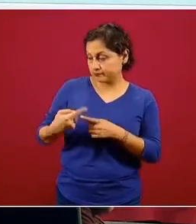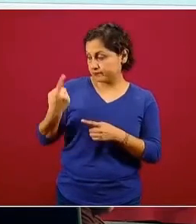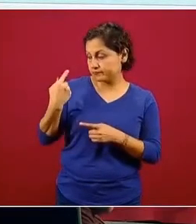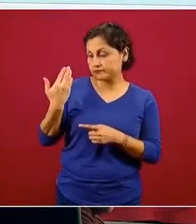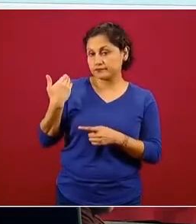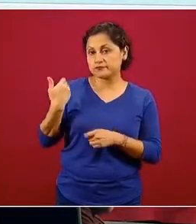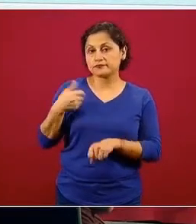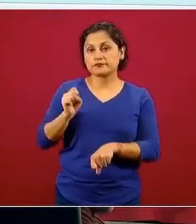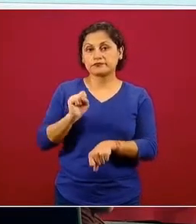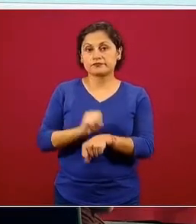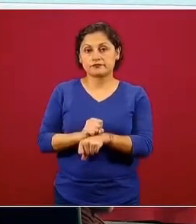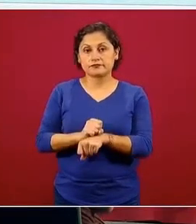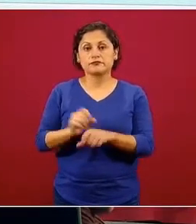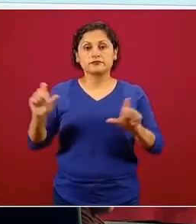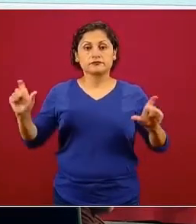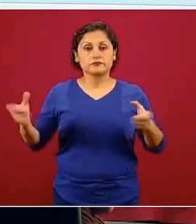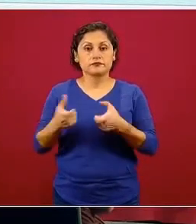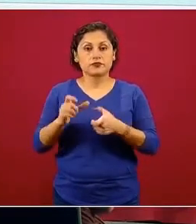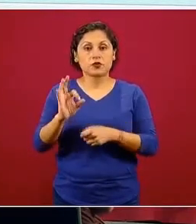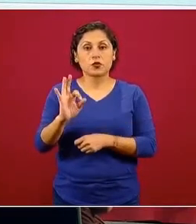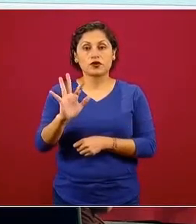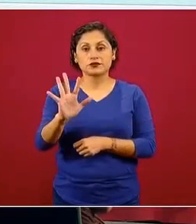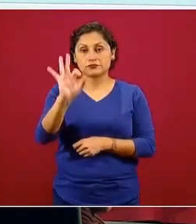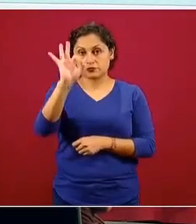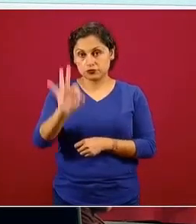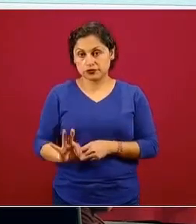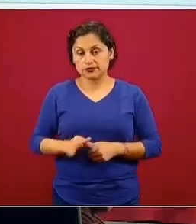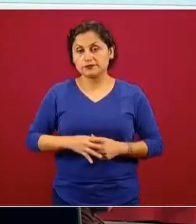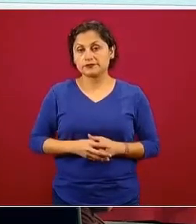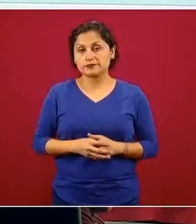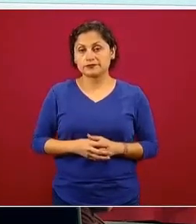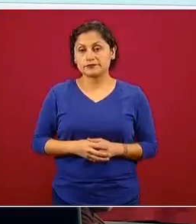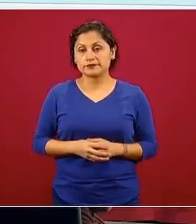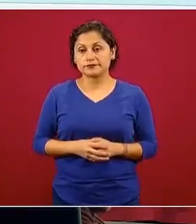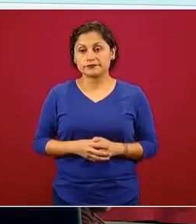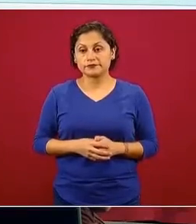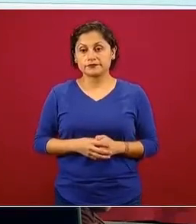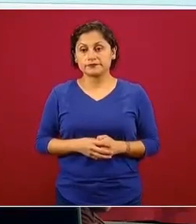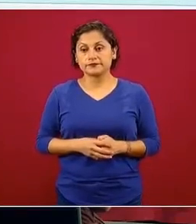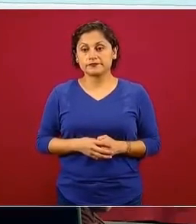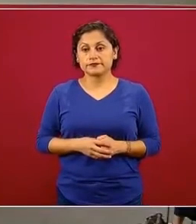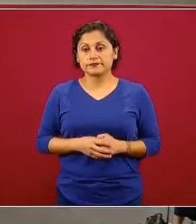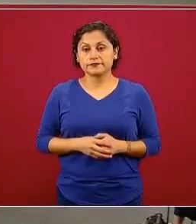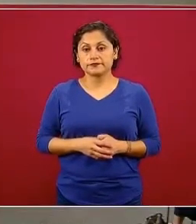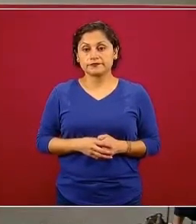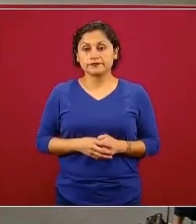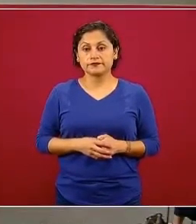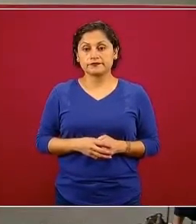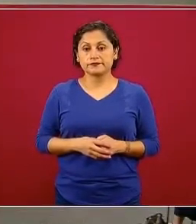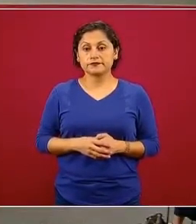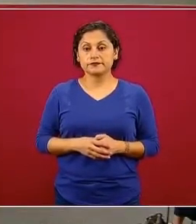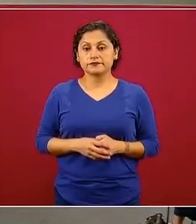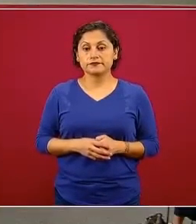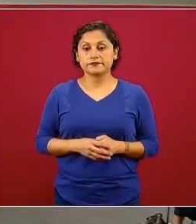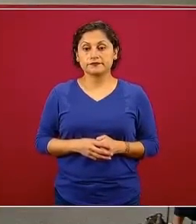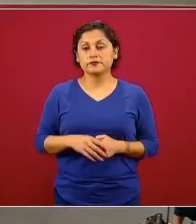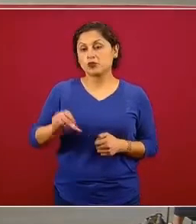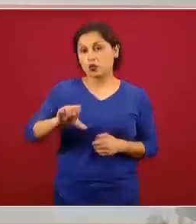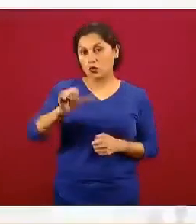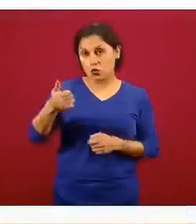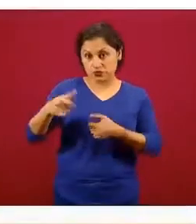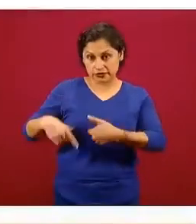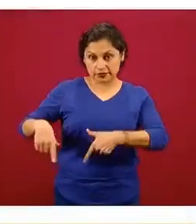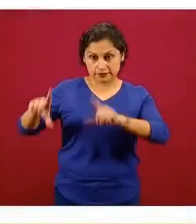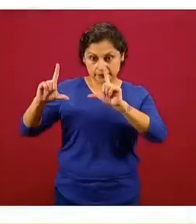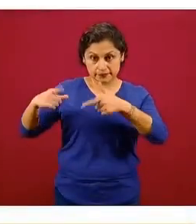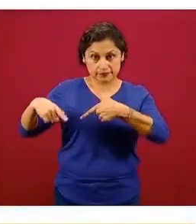en 45%. La siguiente, por favor. Vamos más a prisa. Estas otras 2 gráficas